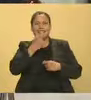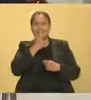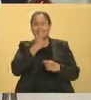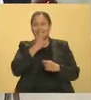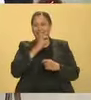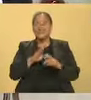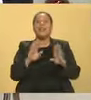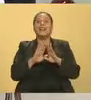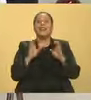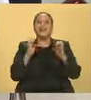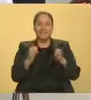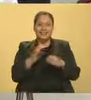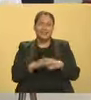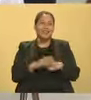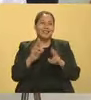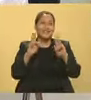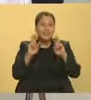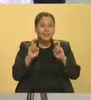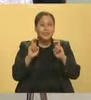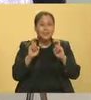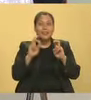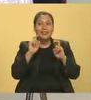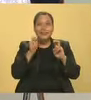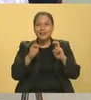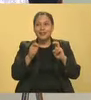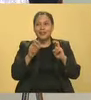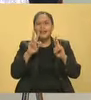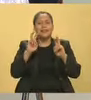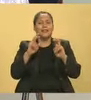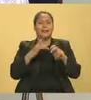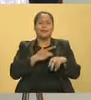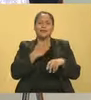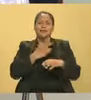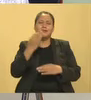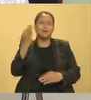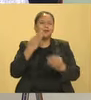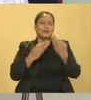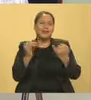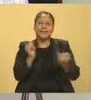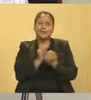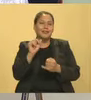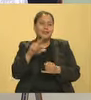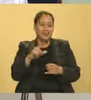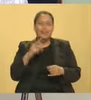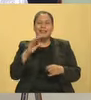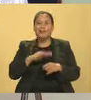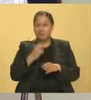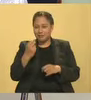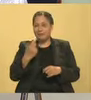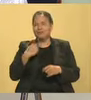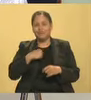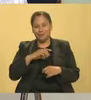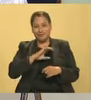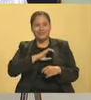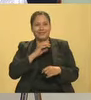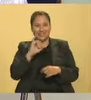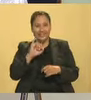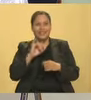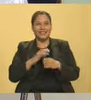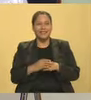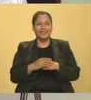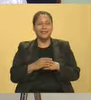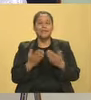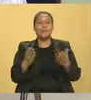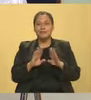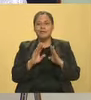¿Cómo están? Esta es la sección que ¿qué? Que es consentida igual que... ¡Ay, para eso me gustaba! Es verdad,